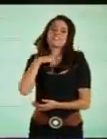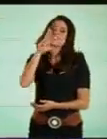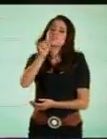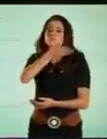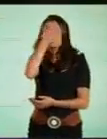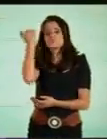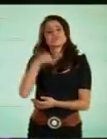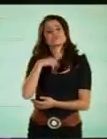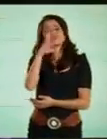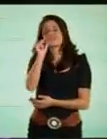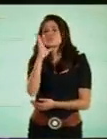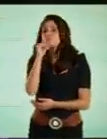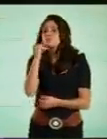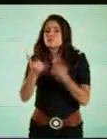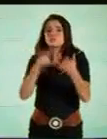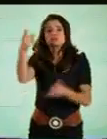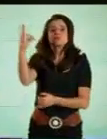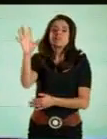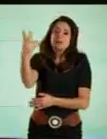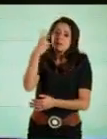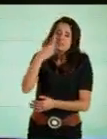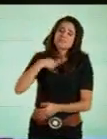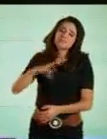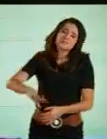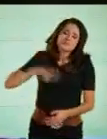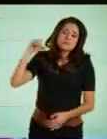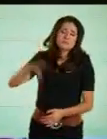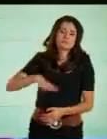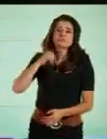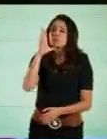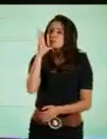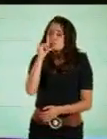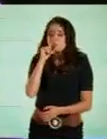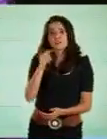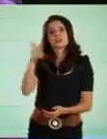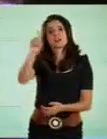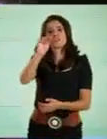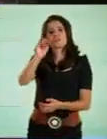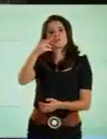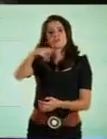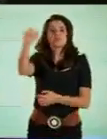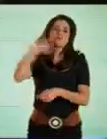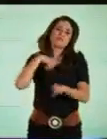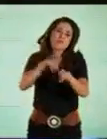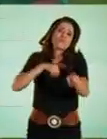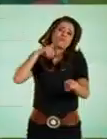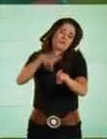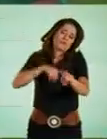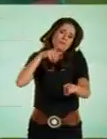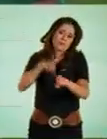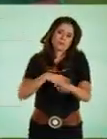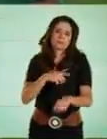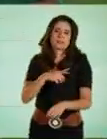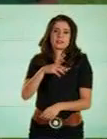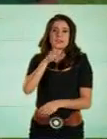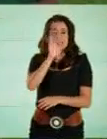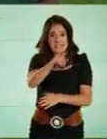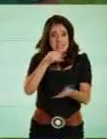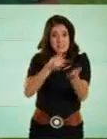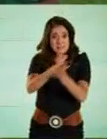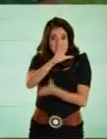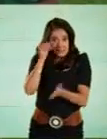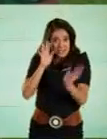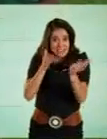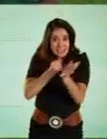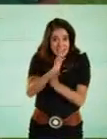sé por qué no puedo. Tú has visto que lo he intentado y Toño nada más se burla de mí. ¿Ya las imprimiste?